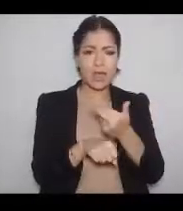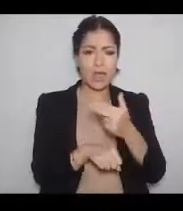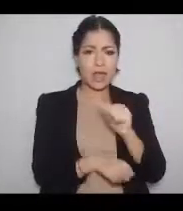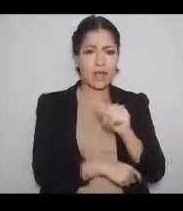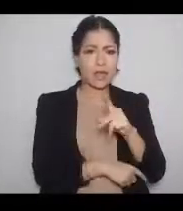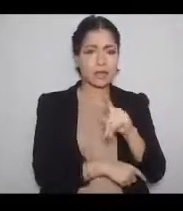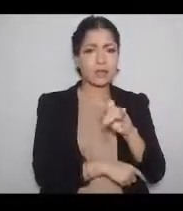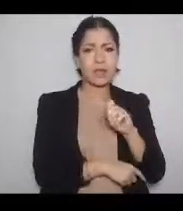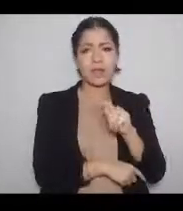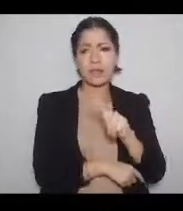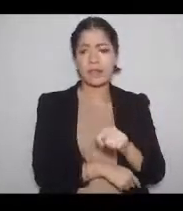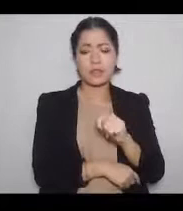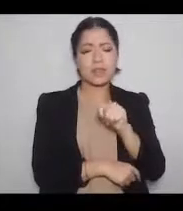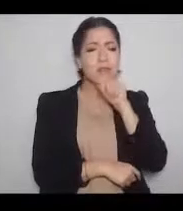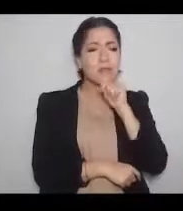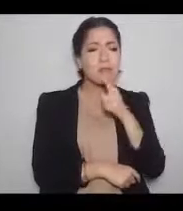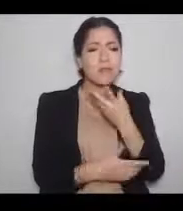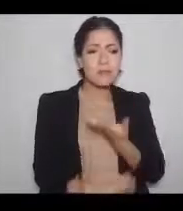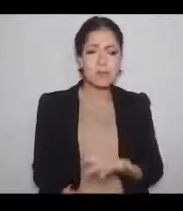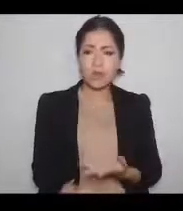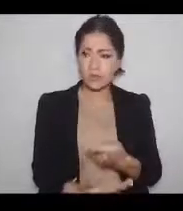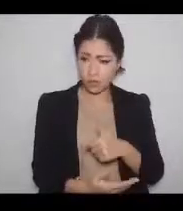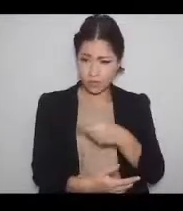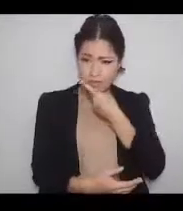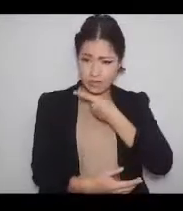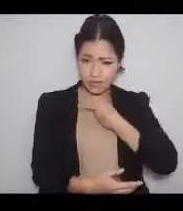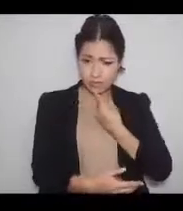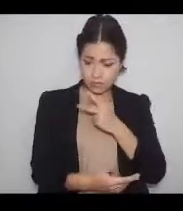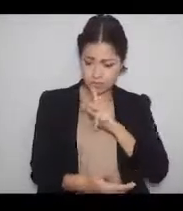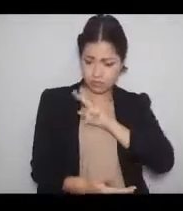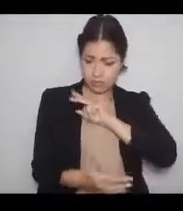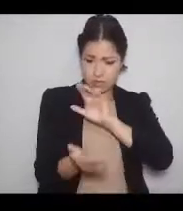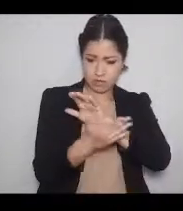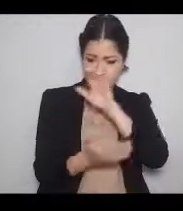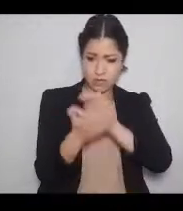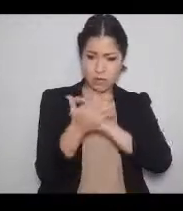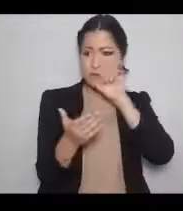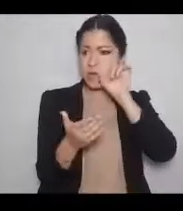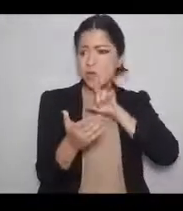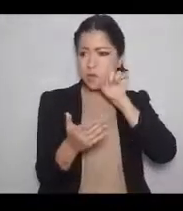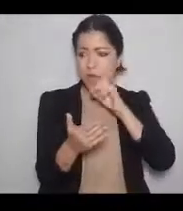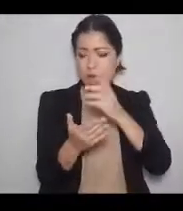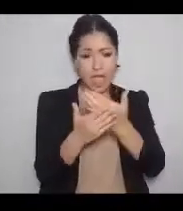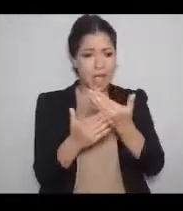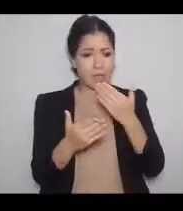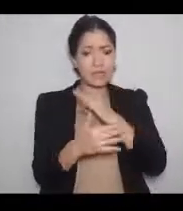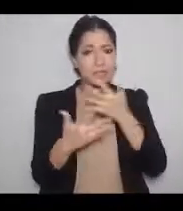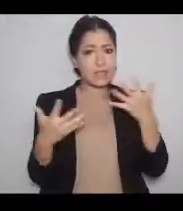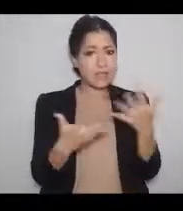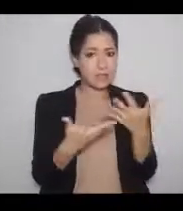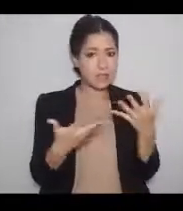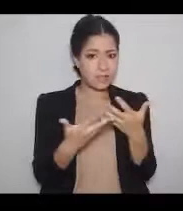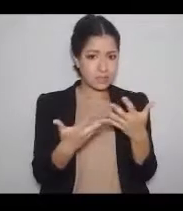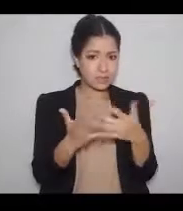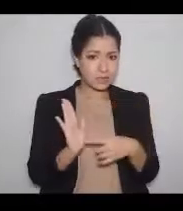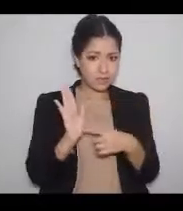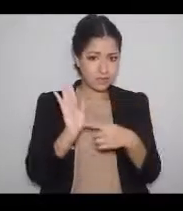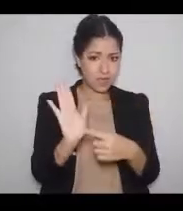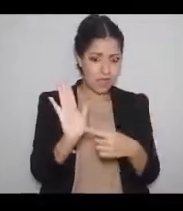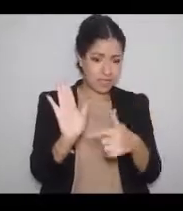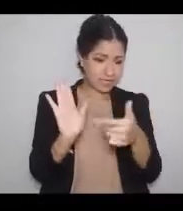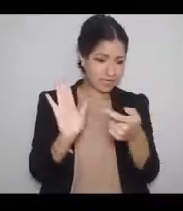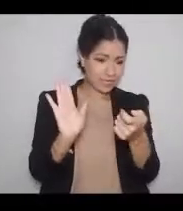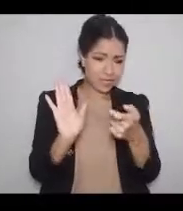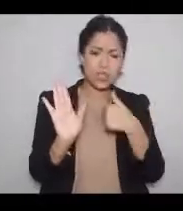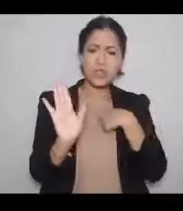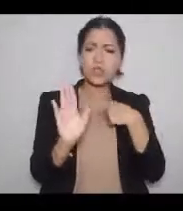¿Cumplíamos 100 representaciones? Sí, sí, sí. En aquella época entusiasta se llegaban a las 100 representaciones. Y yo salí al